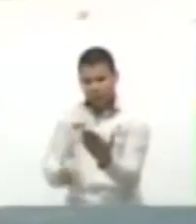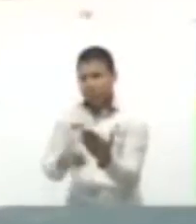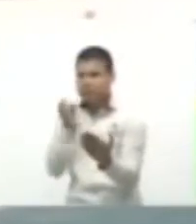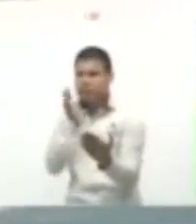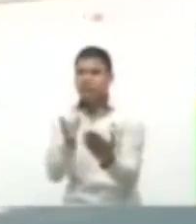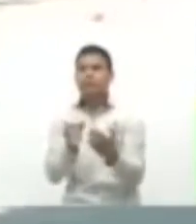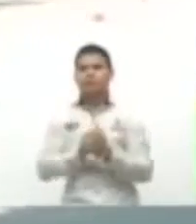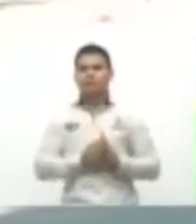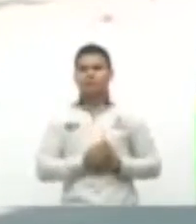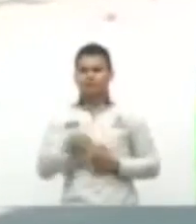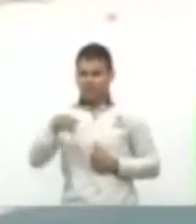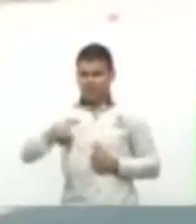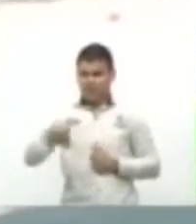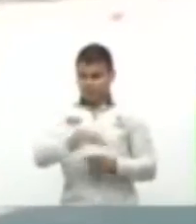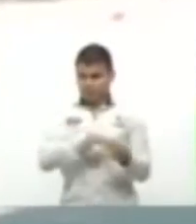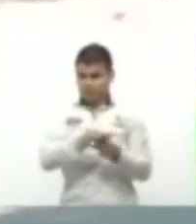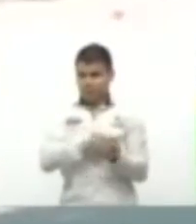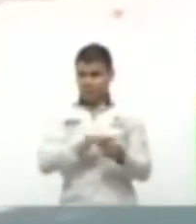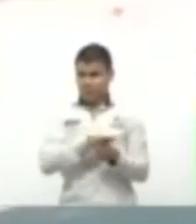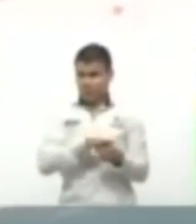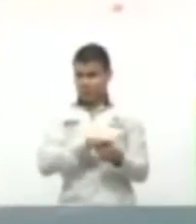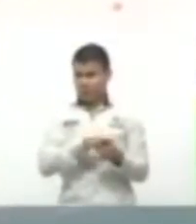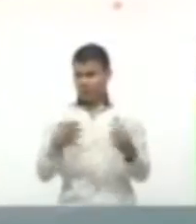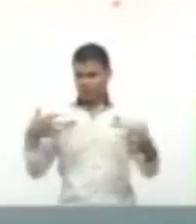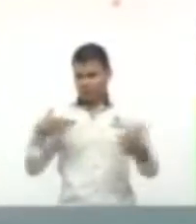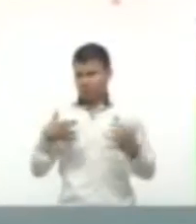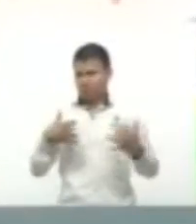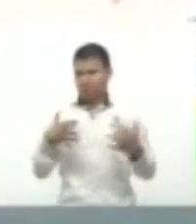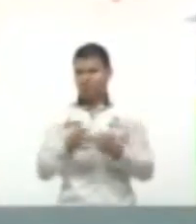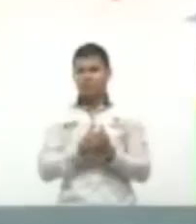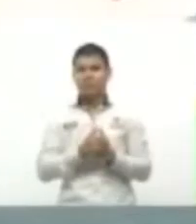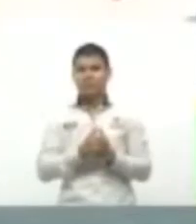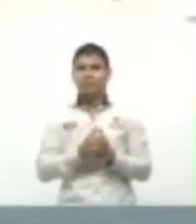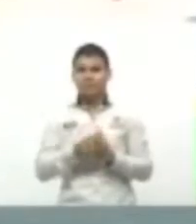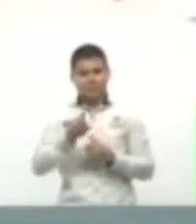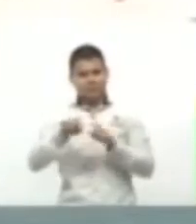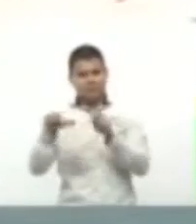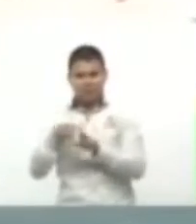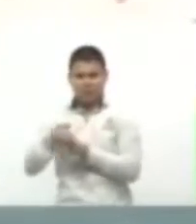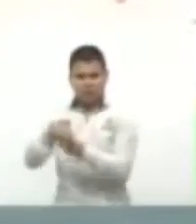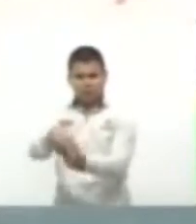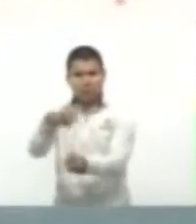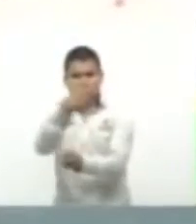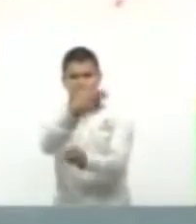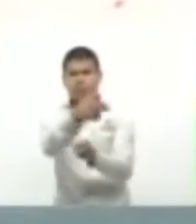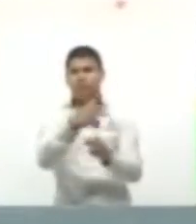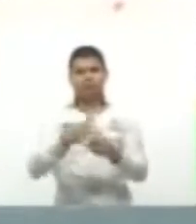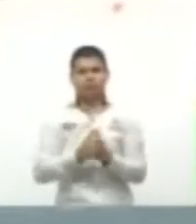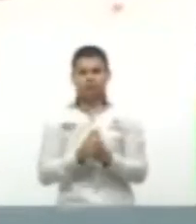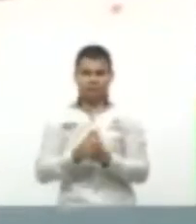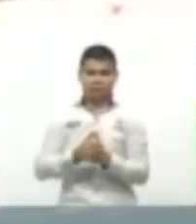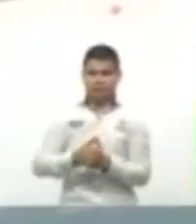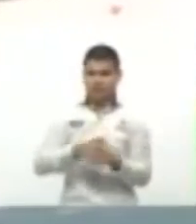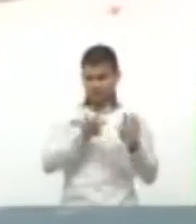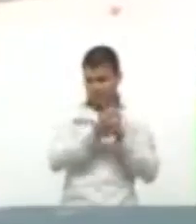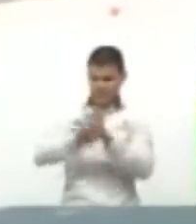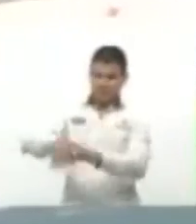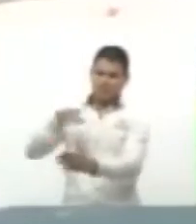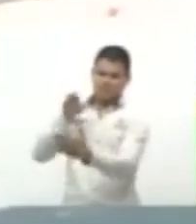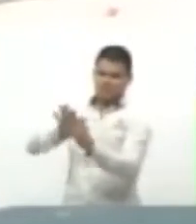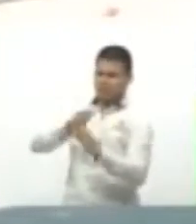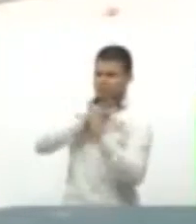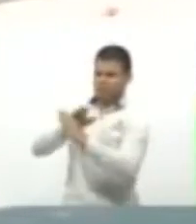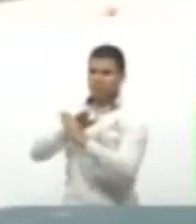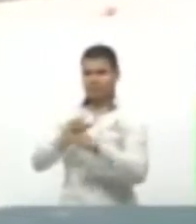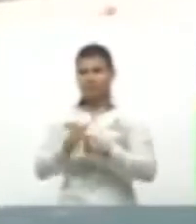de Valledupar, la comunidad evitó que sicarios siguieran atentando contra la integridad del líder sindical. En Valledupar, con la cámara de Cristian